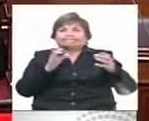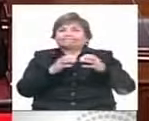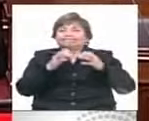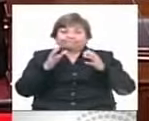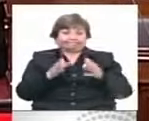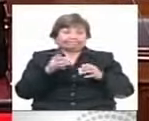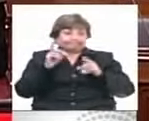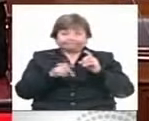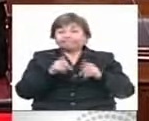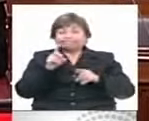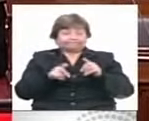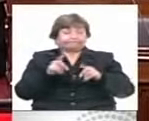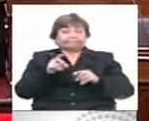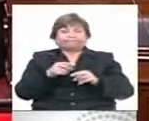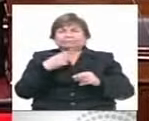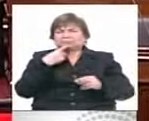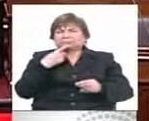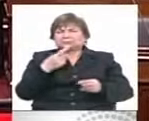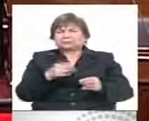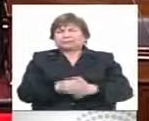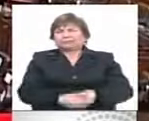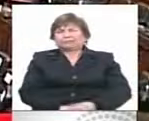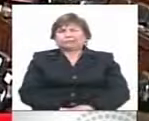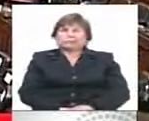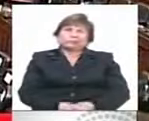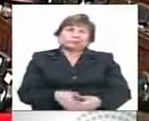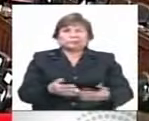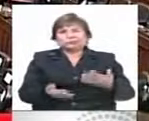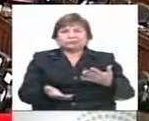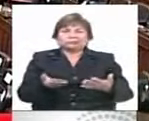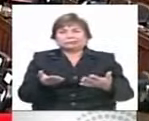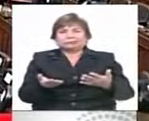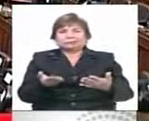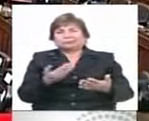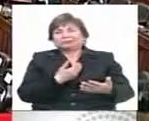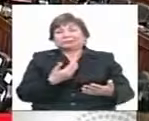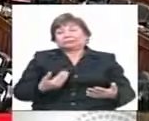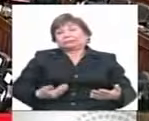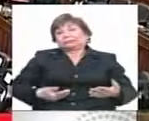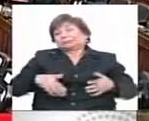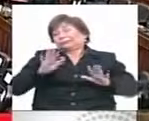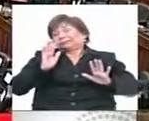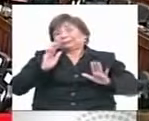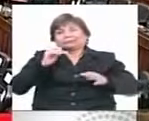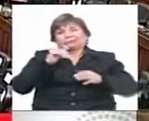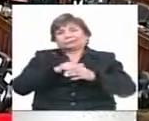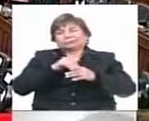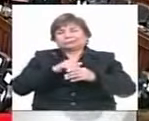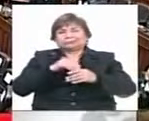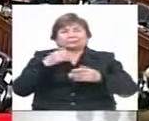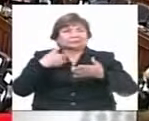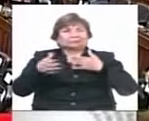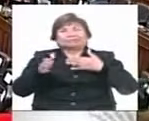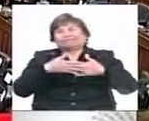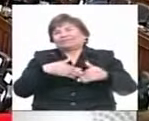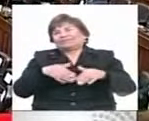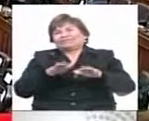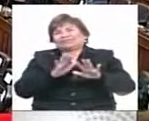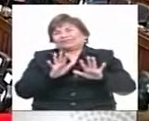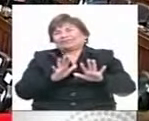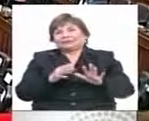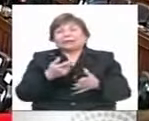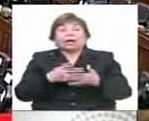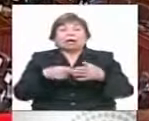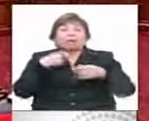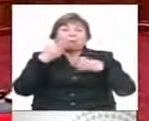algunos han expresado sus reparos, aunque por la gobernabilidad señalan que van a dar el voto de confianza, pero aún así han